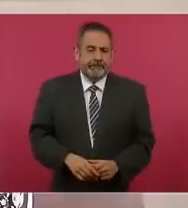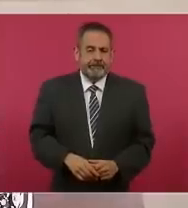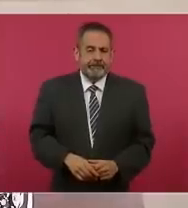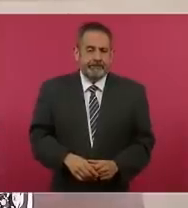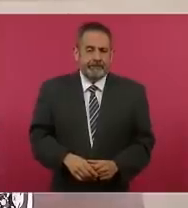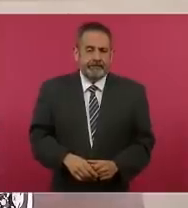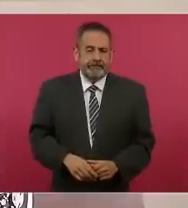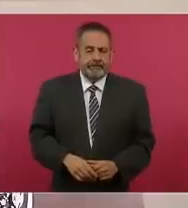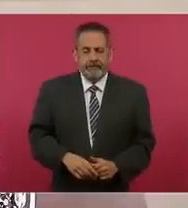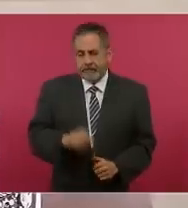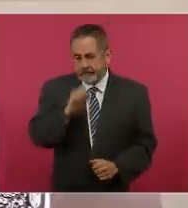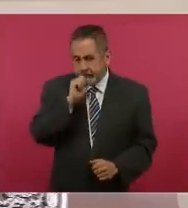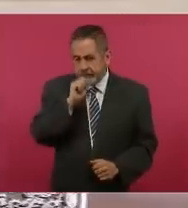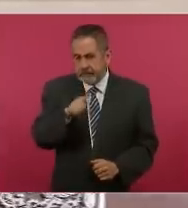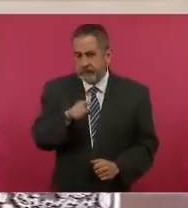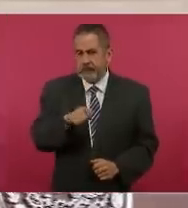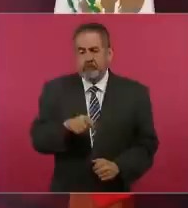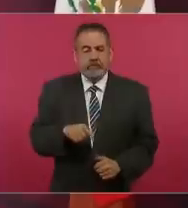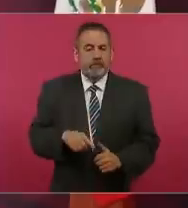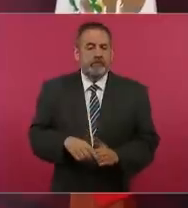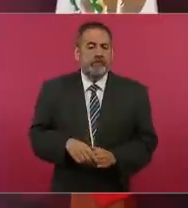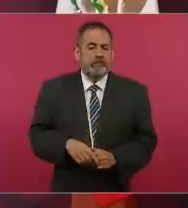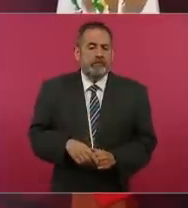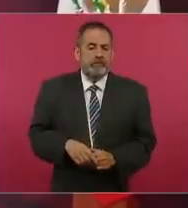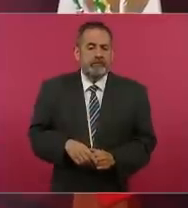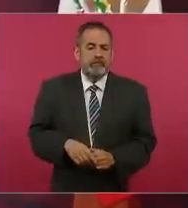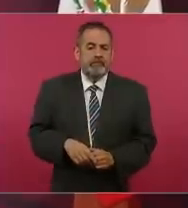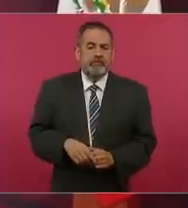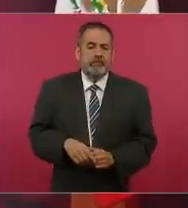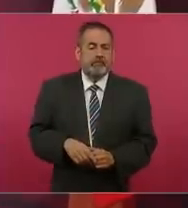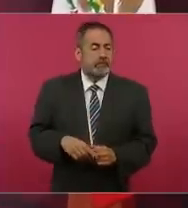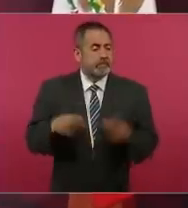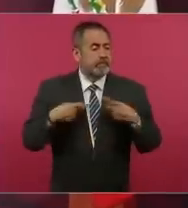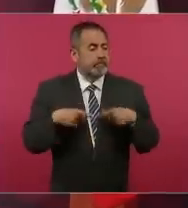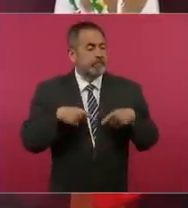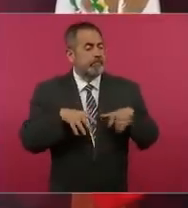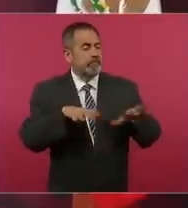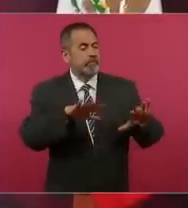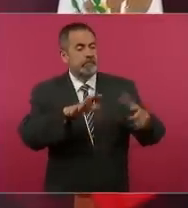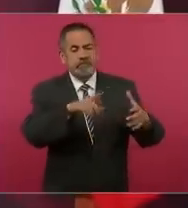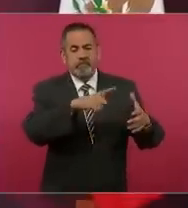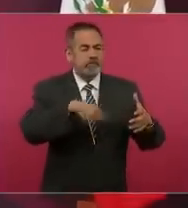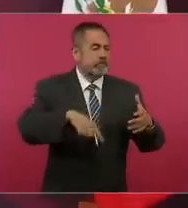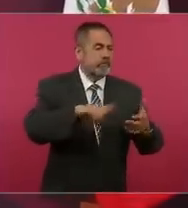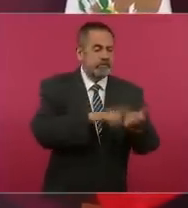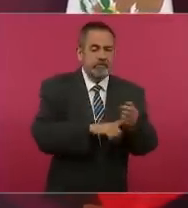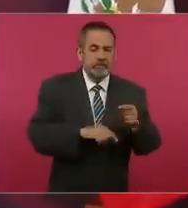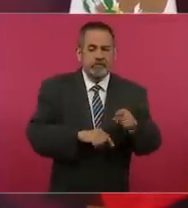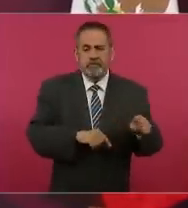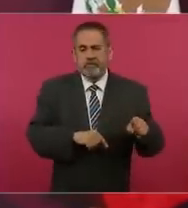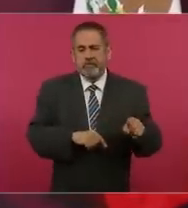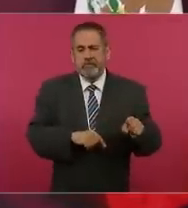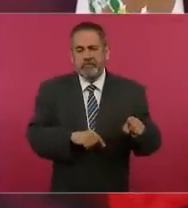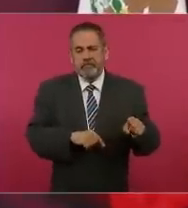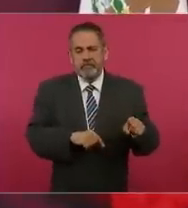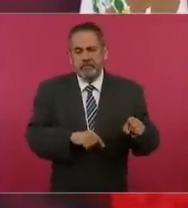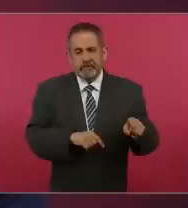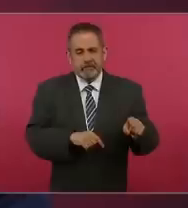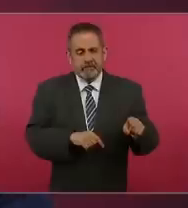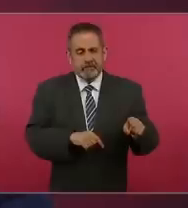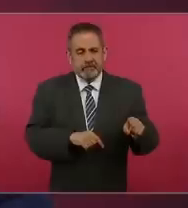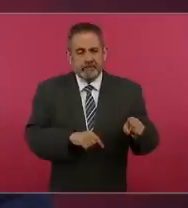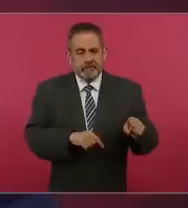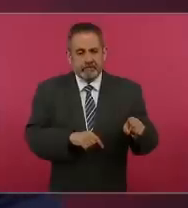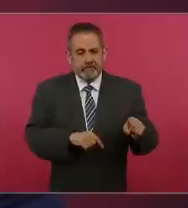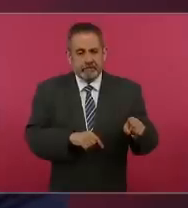y también decirle a la gente al pueblo a quienes simpatizan con